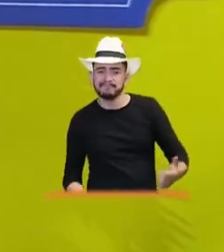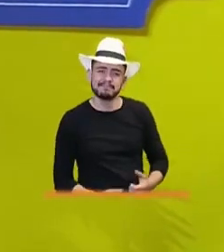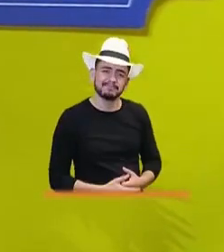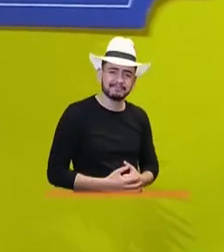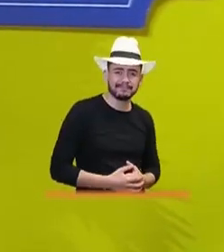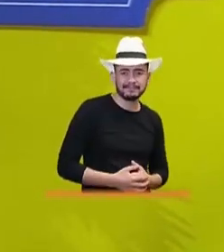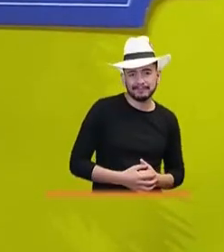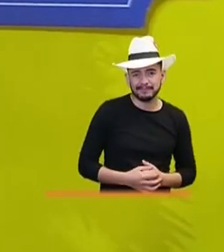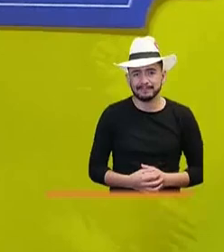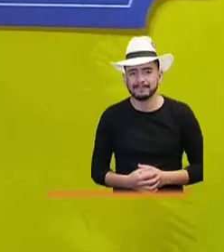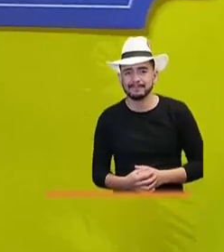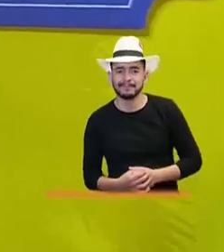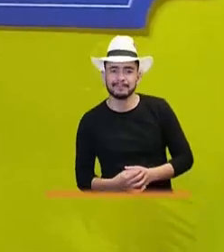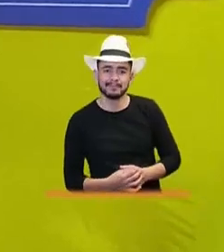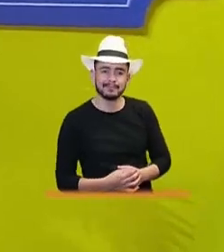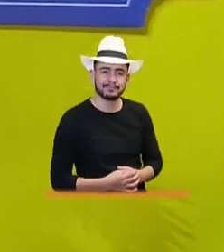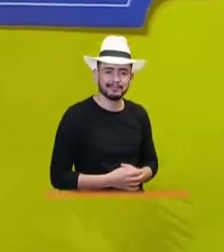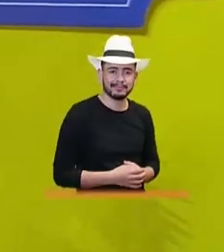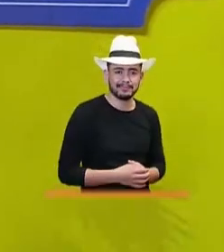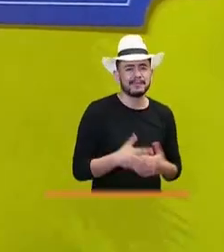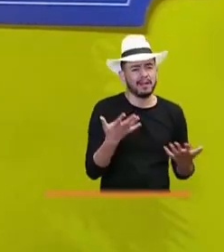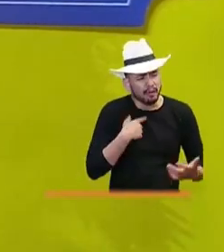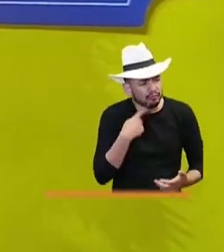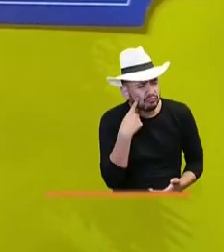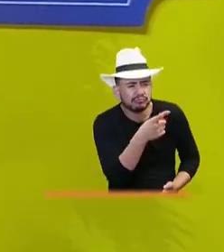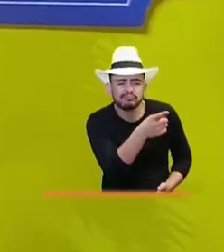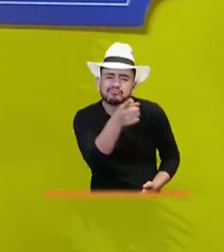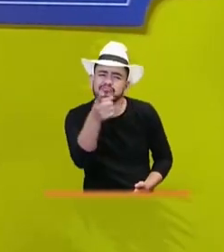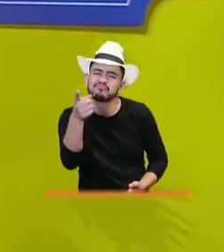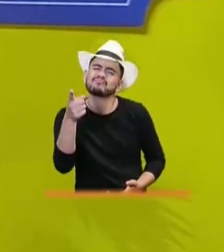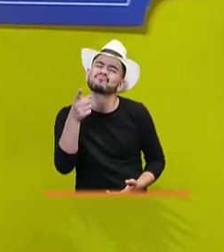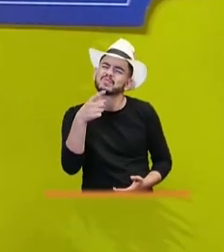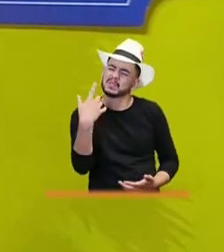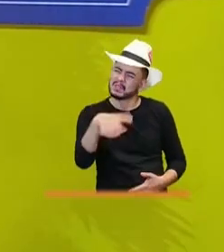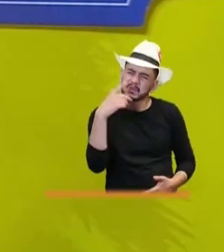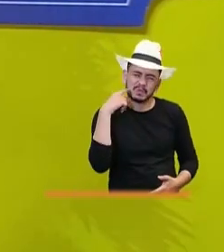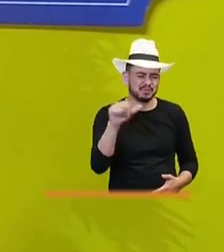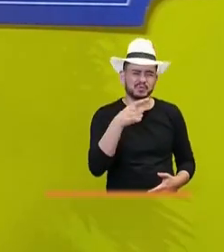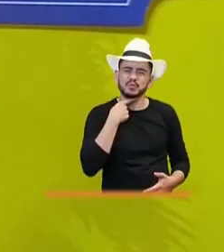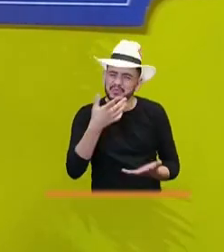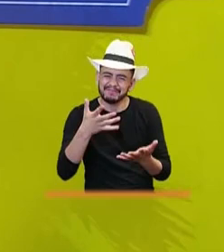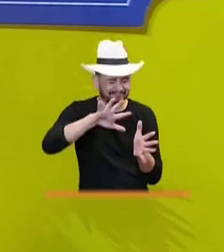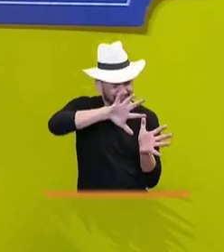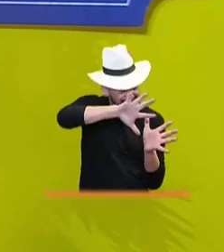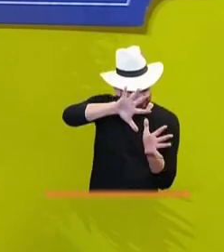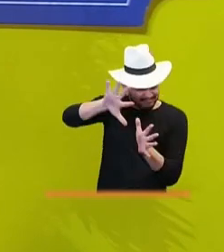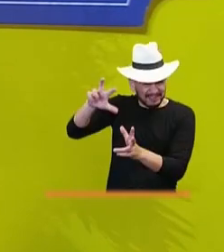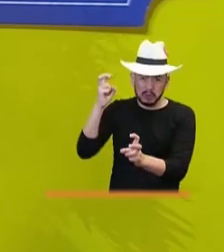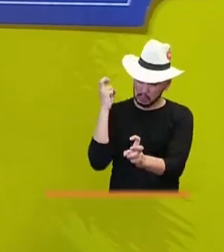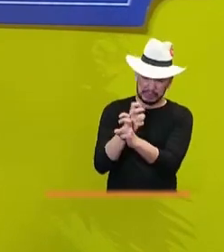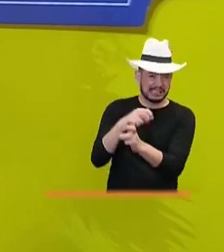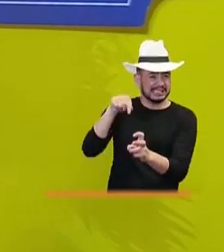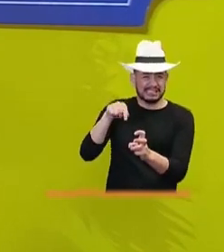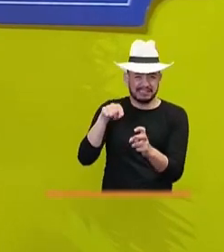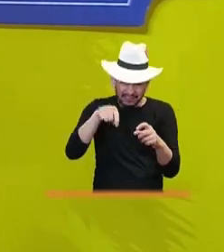Dije adiós a las mujeres, yo las entiendo muy poco, explícame yo